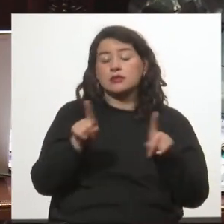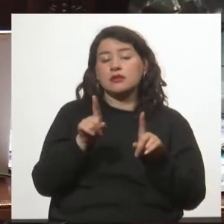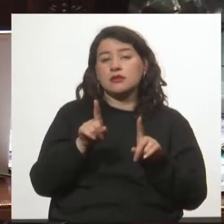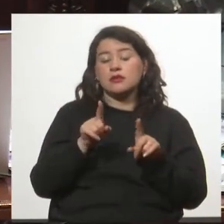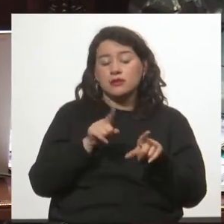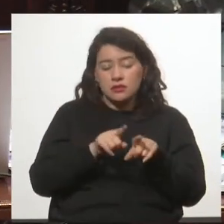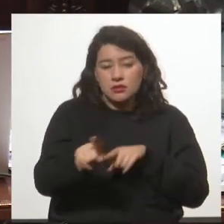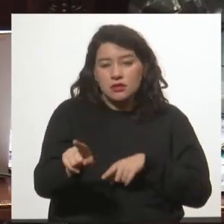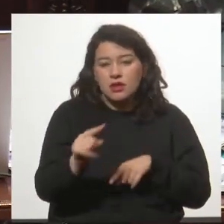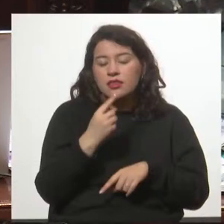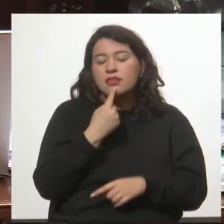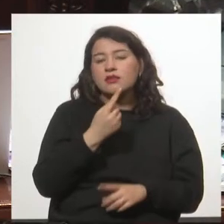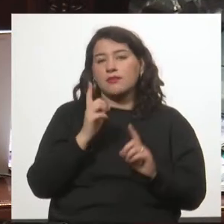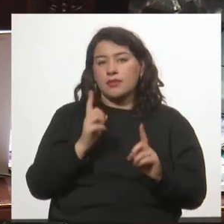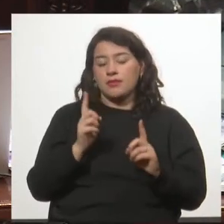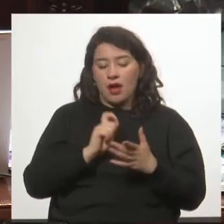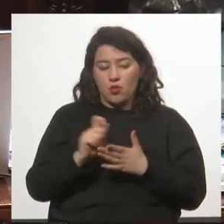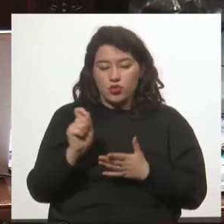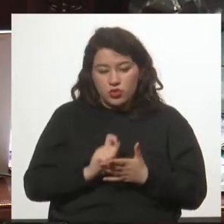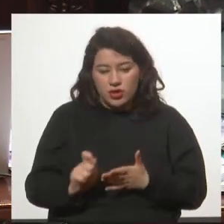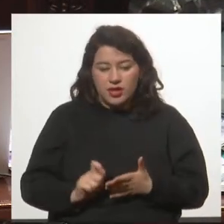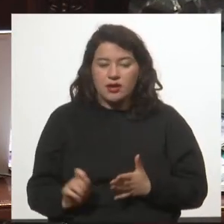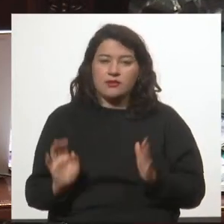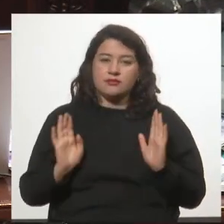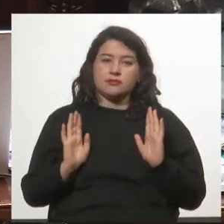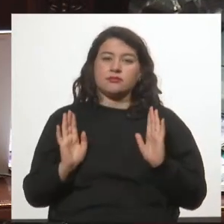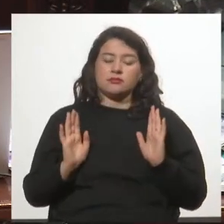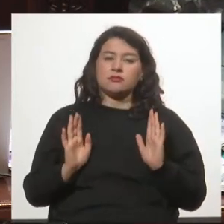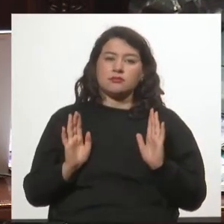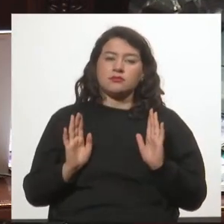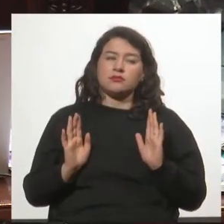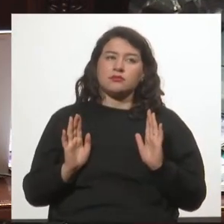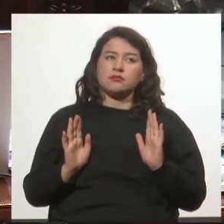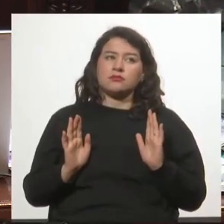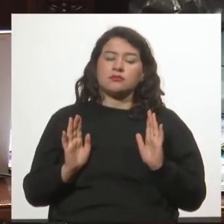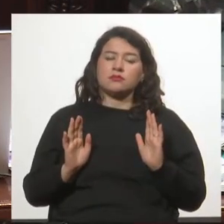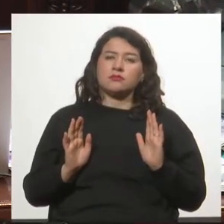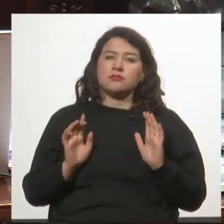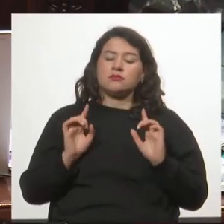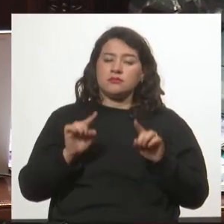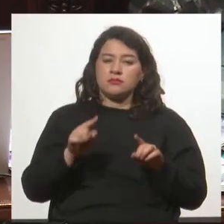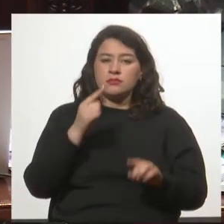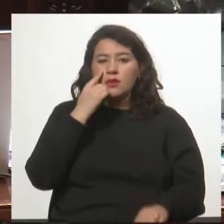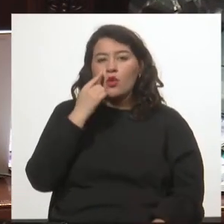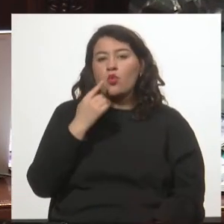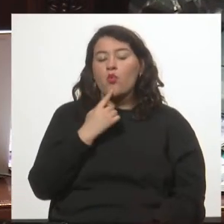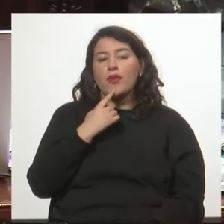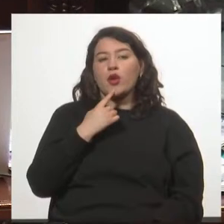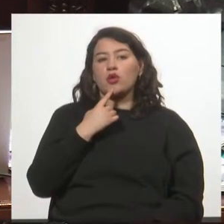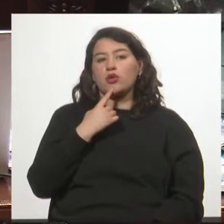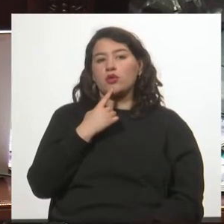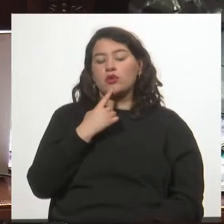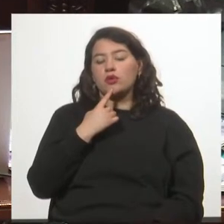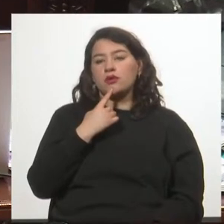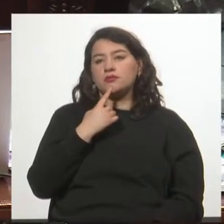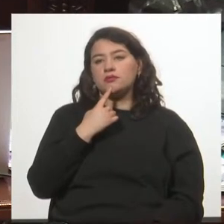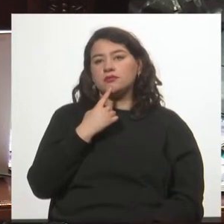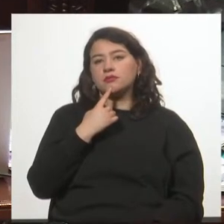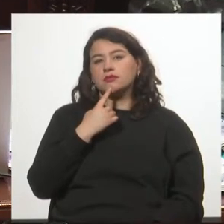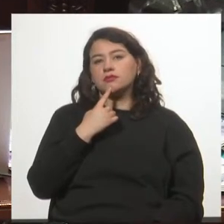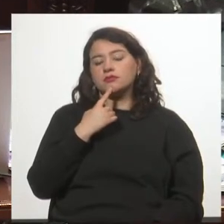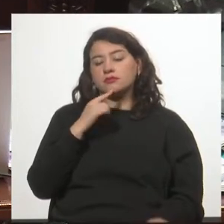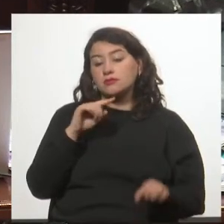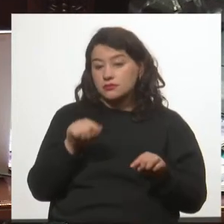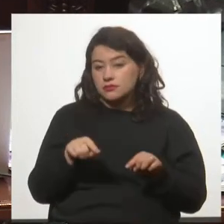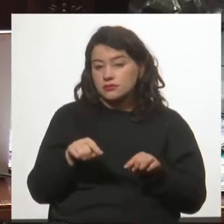y lo señala la propia auditoría claramente estas cifras hablan de que